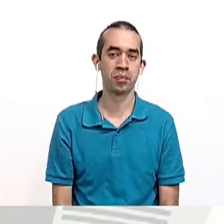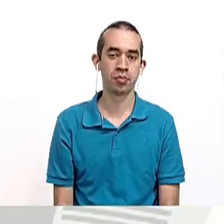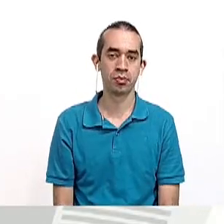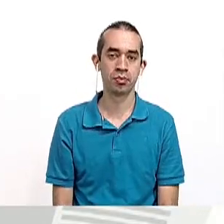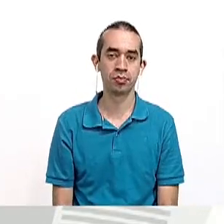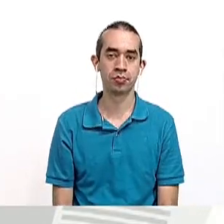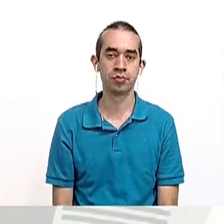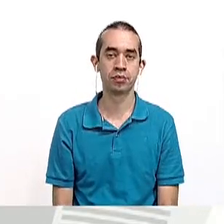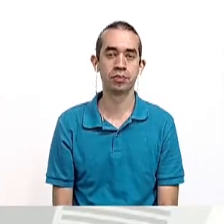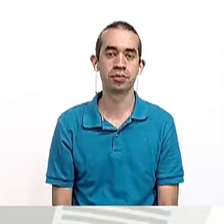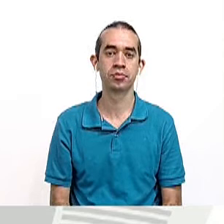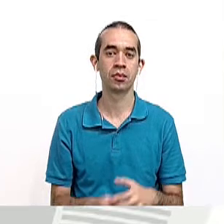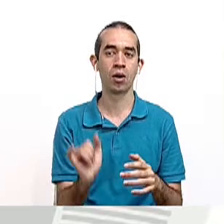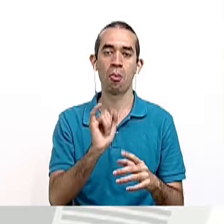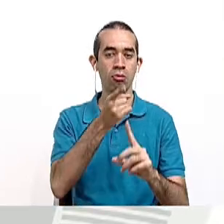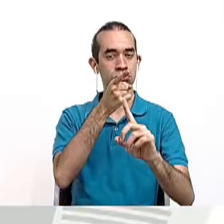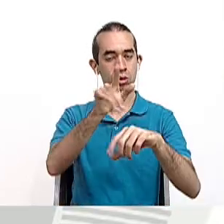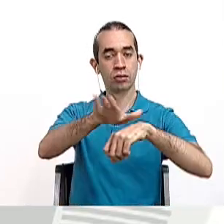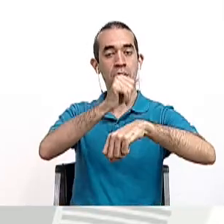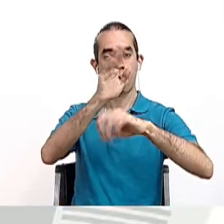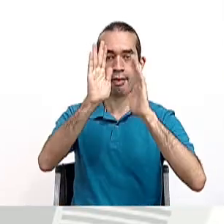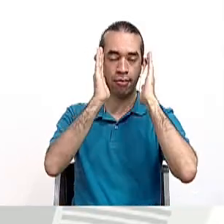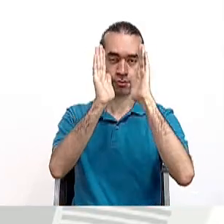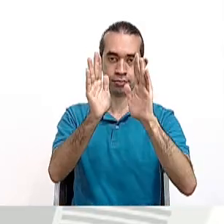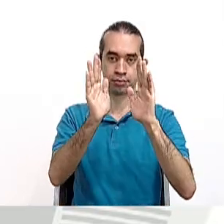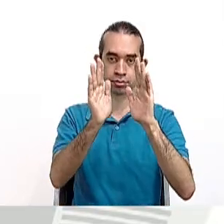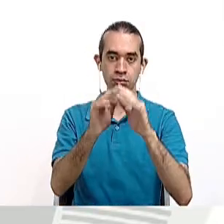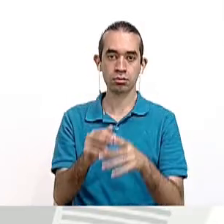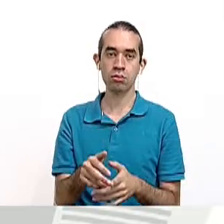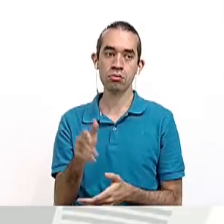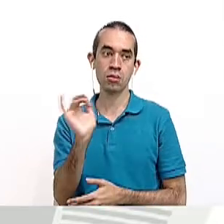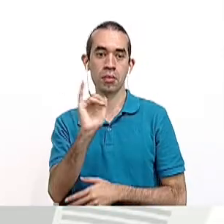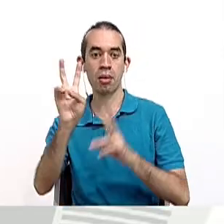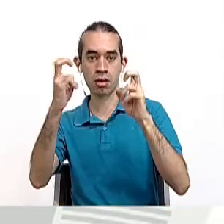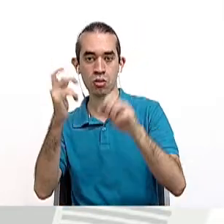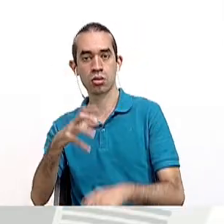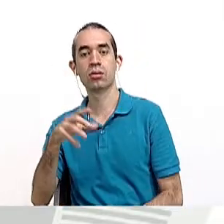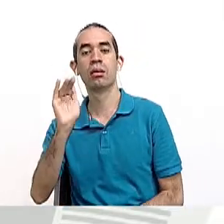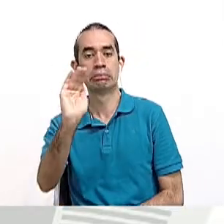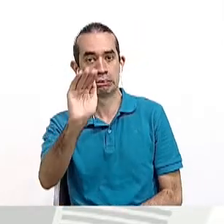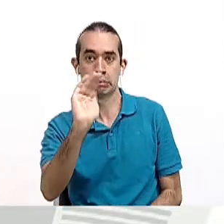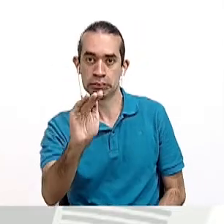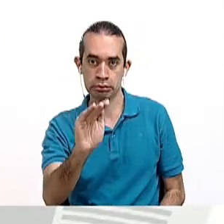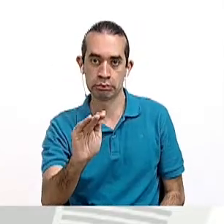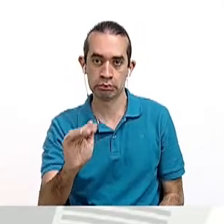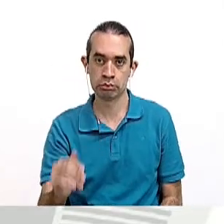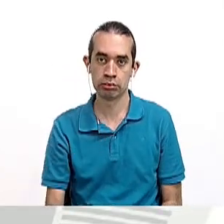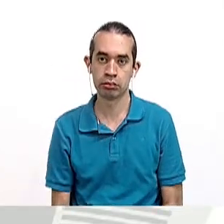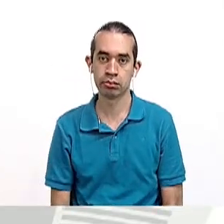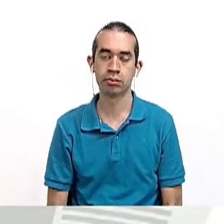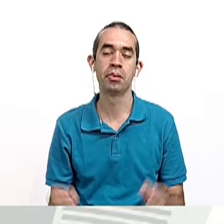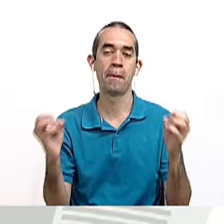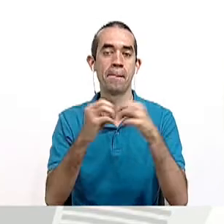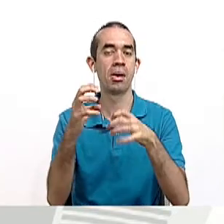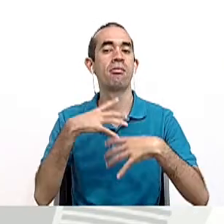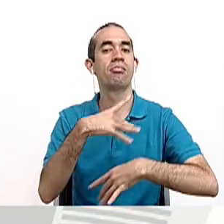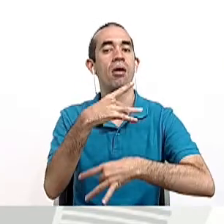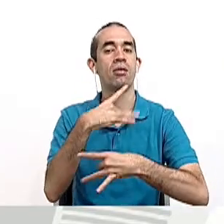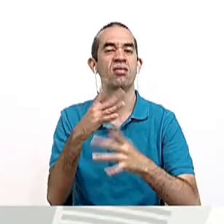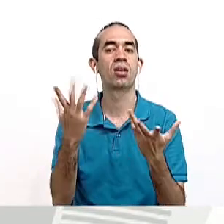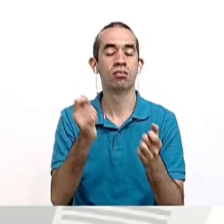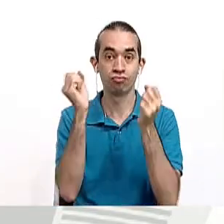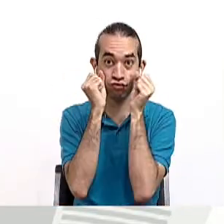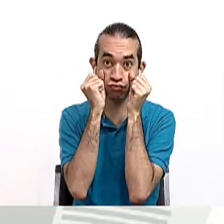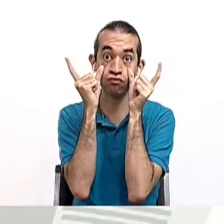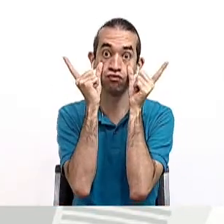Lo que busca es llamar la atención. Títulos apelativos. donde lo que interesa es